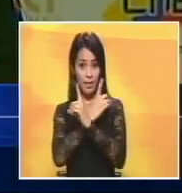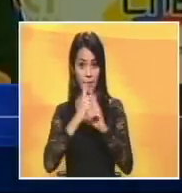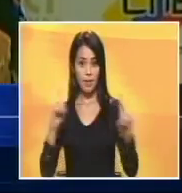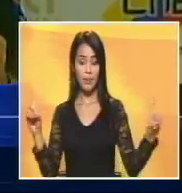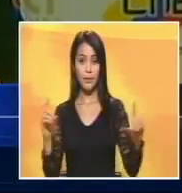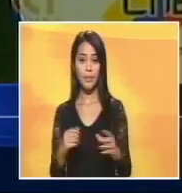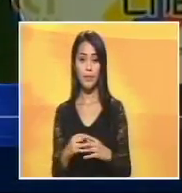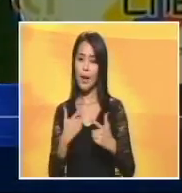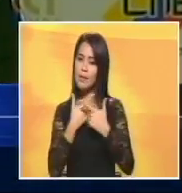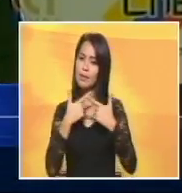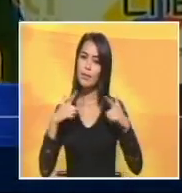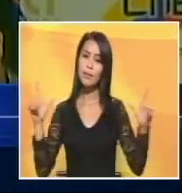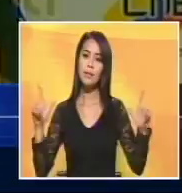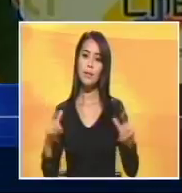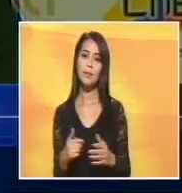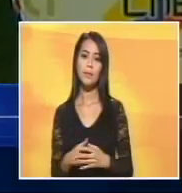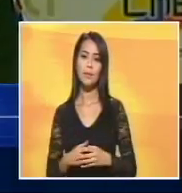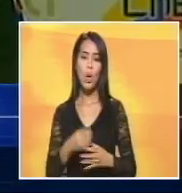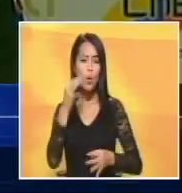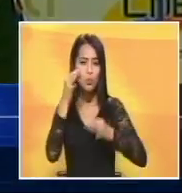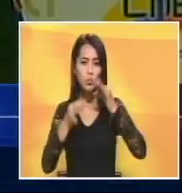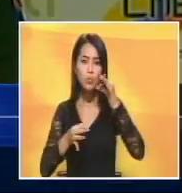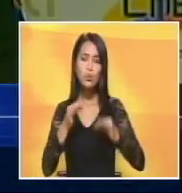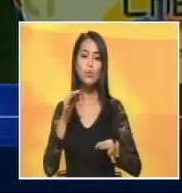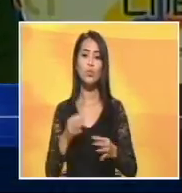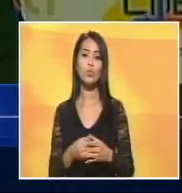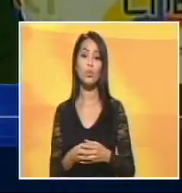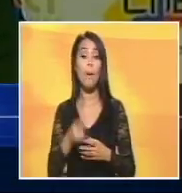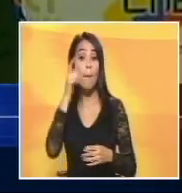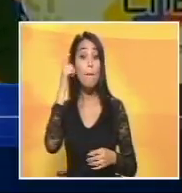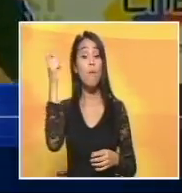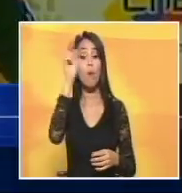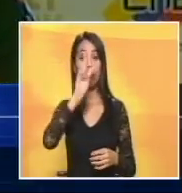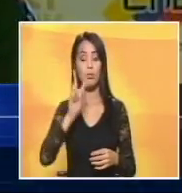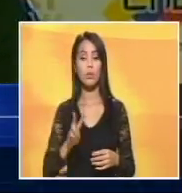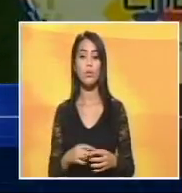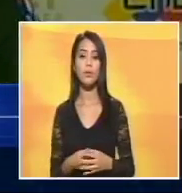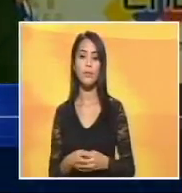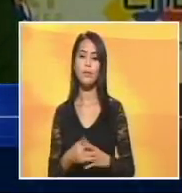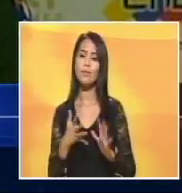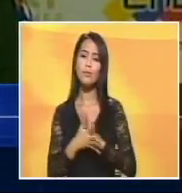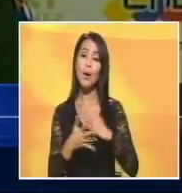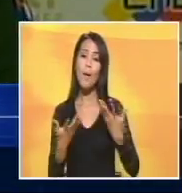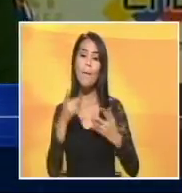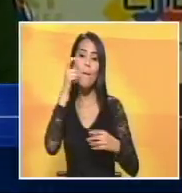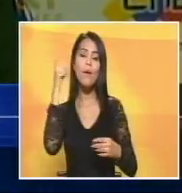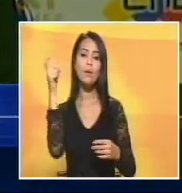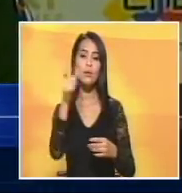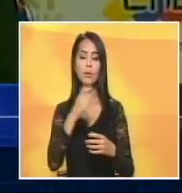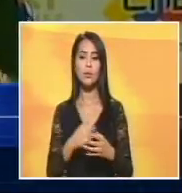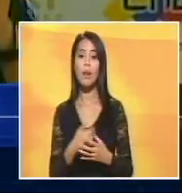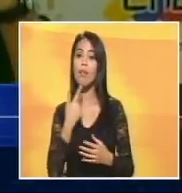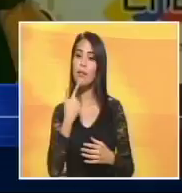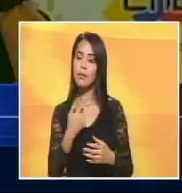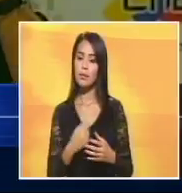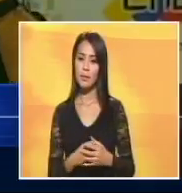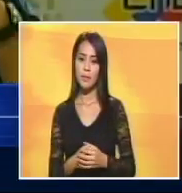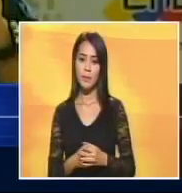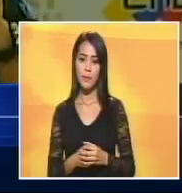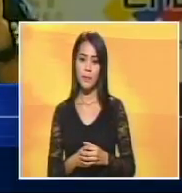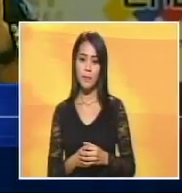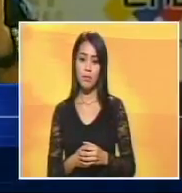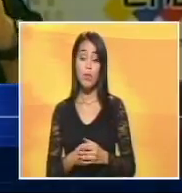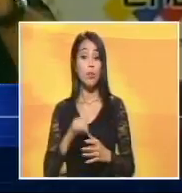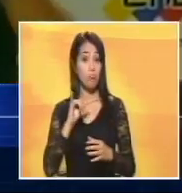democrático, libre, justo para el pueblo de Venezuela, para que ese pueblo le diga a